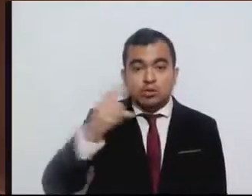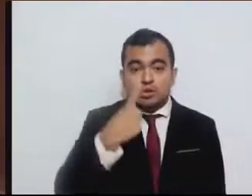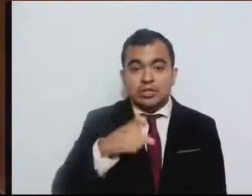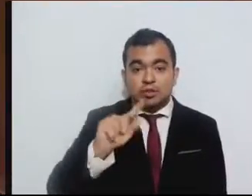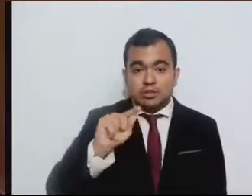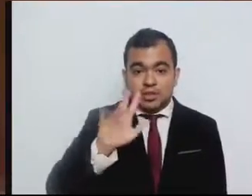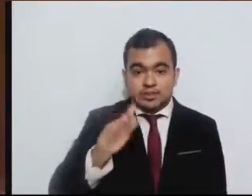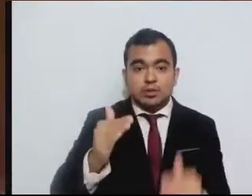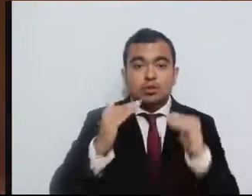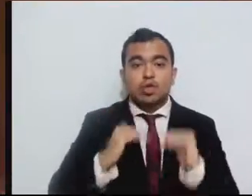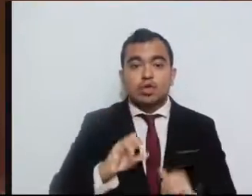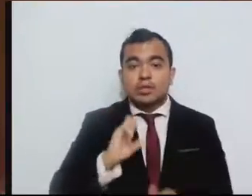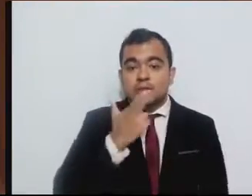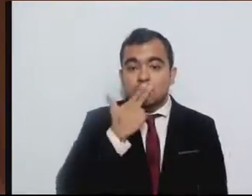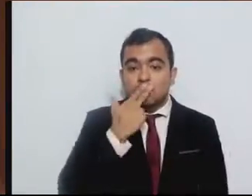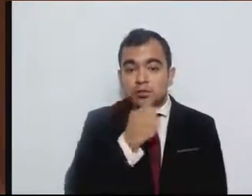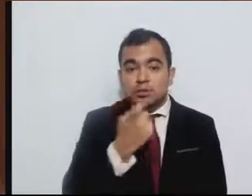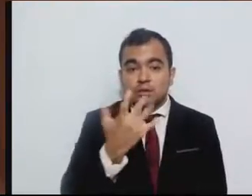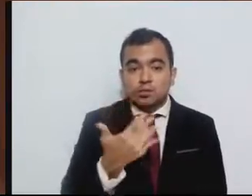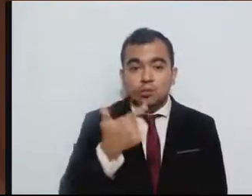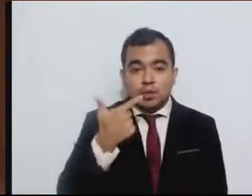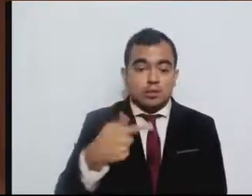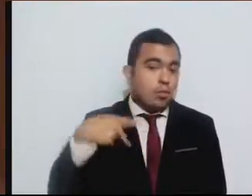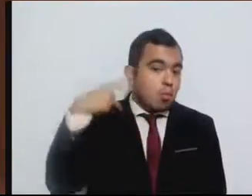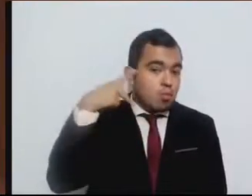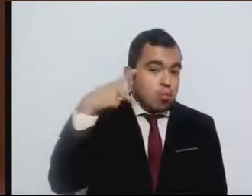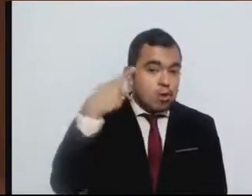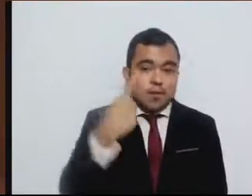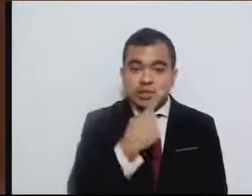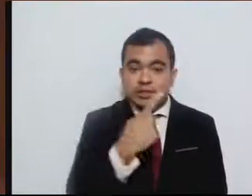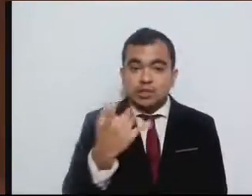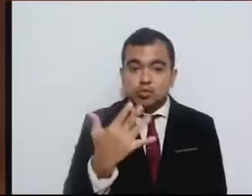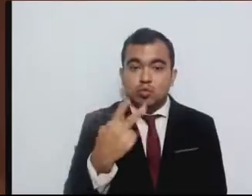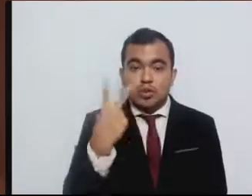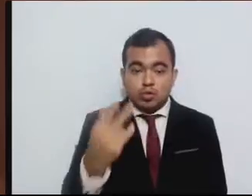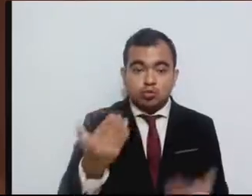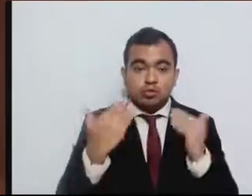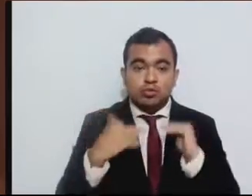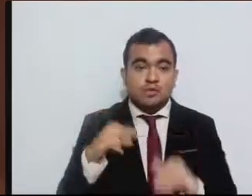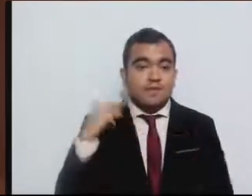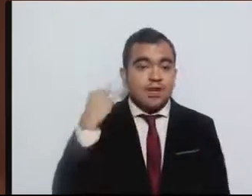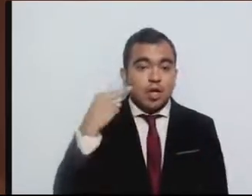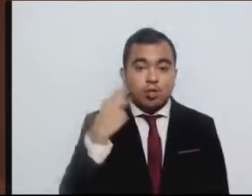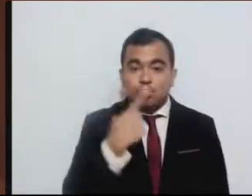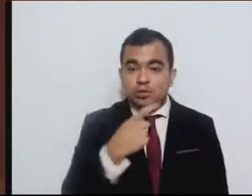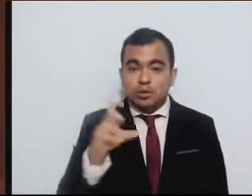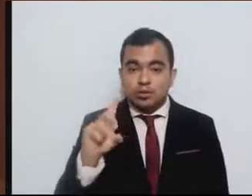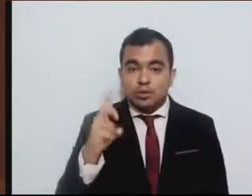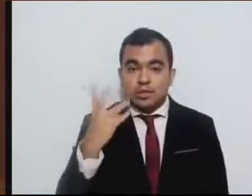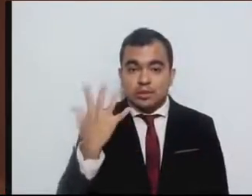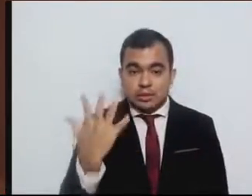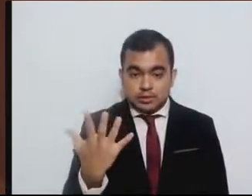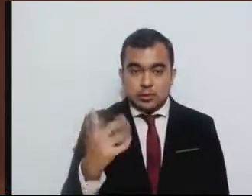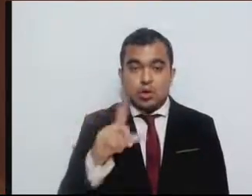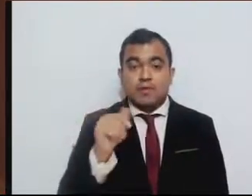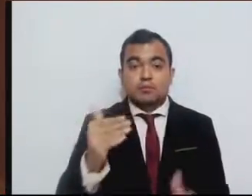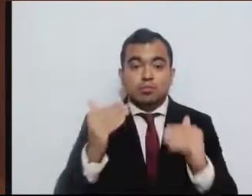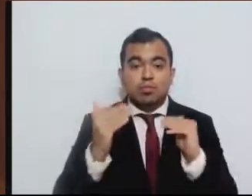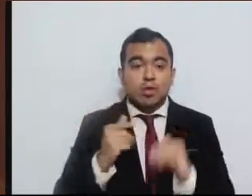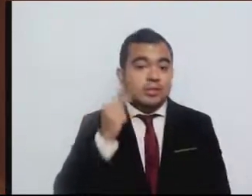Chihuahua 157, Puebla 152, Veracruz 135, después el estado de Guerrero